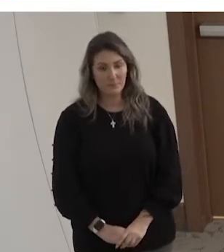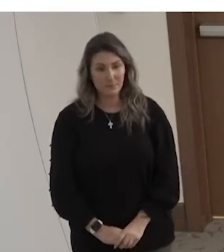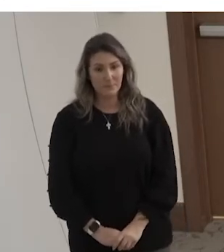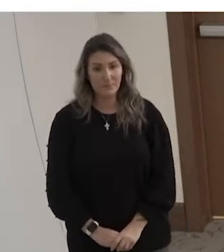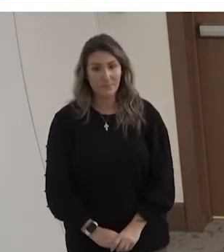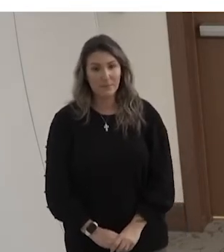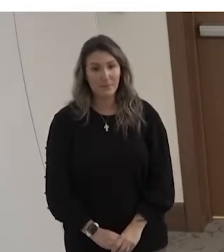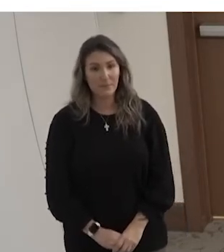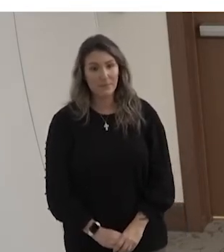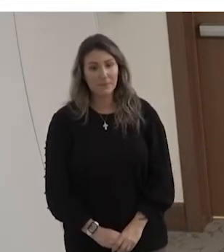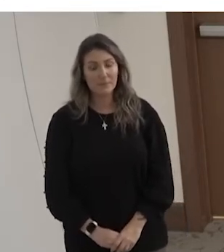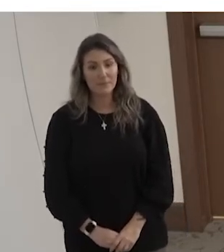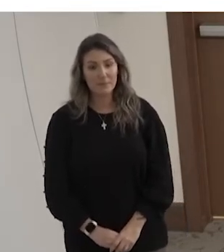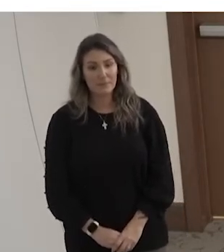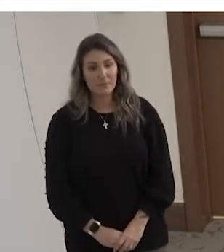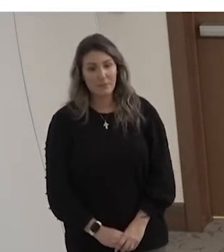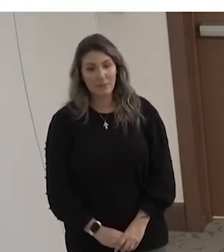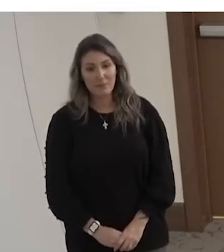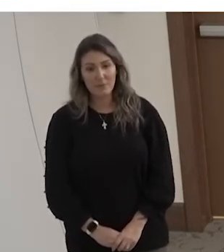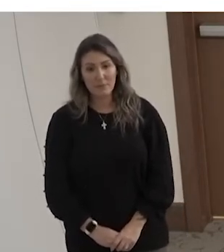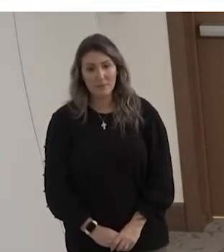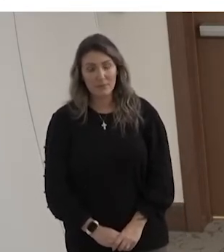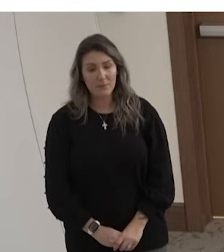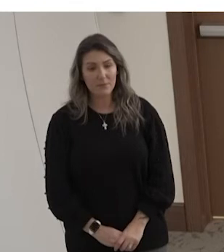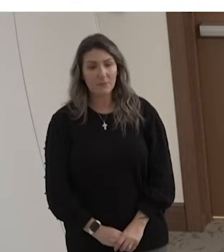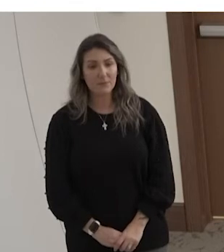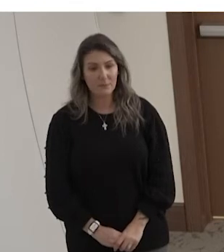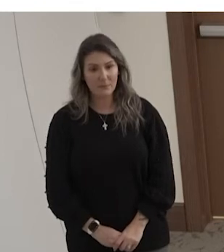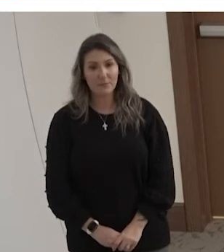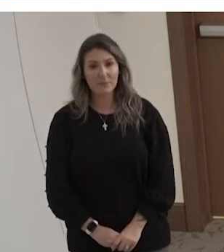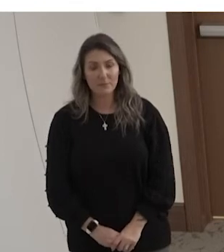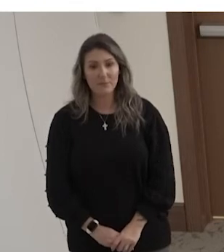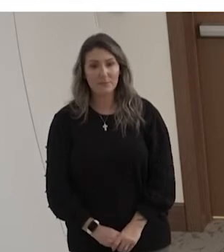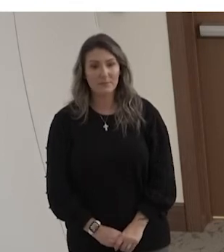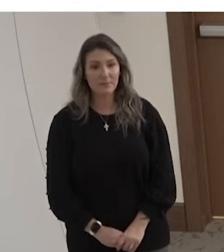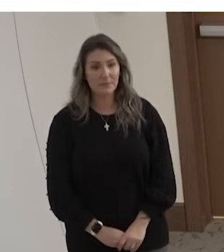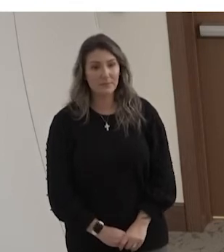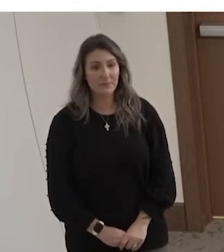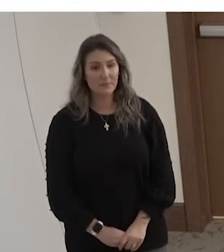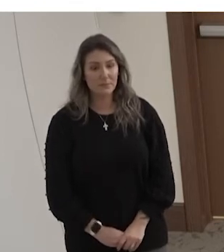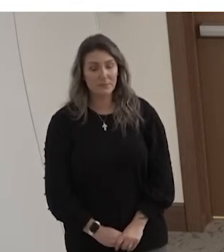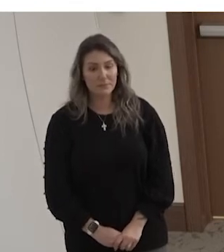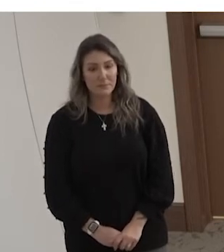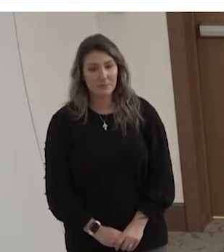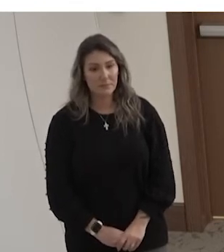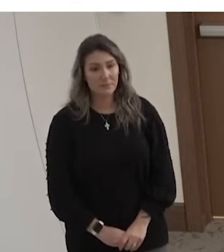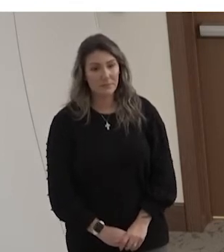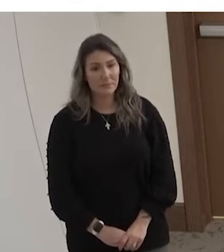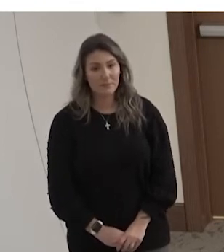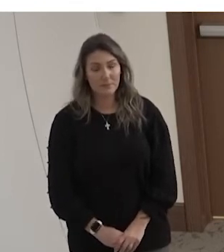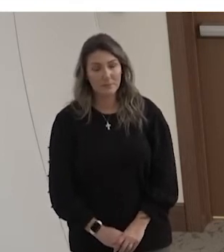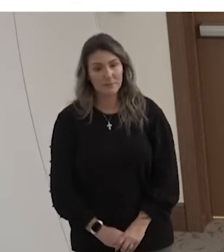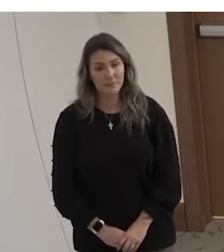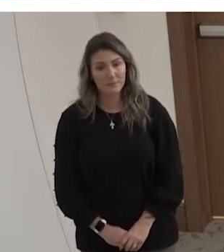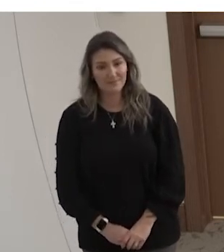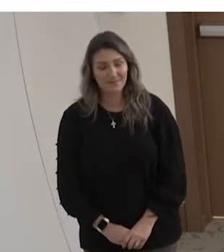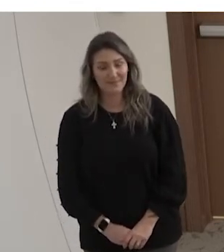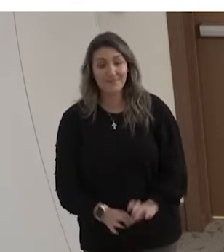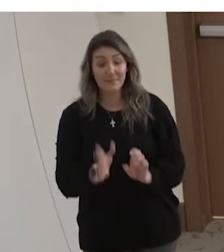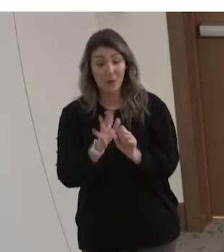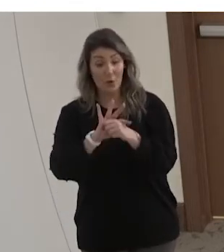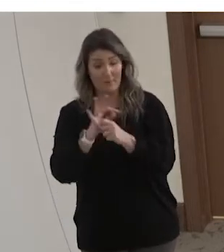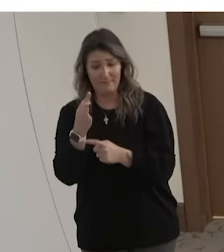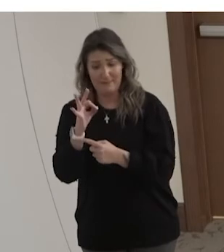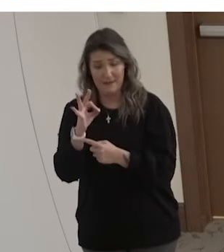y un poco dolor de cabeza. Esos son los síntomas más comunes que se han mencionado. The